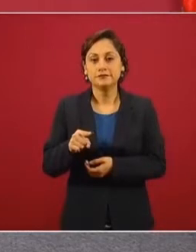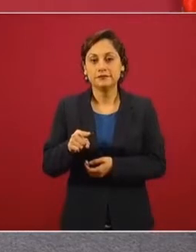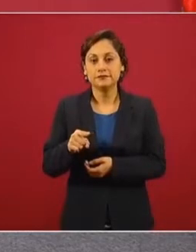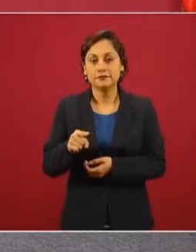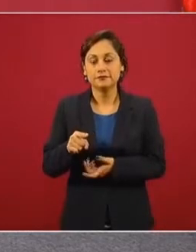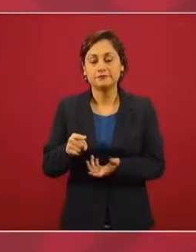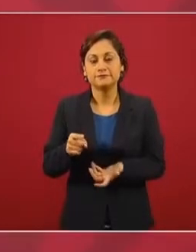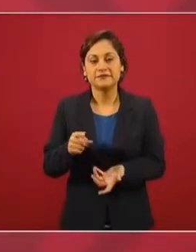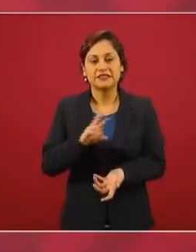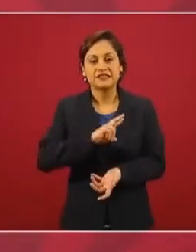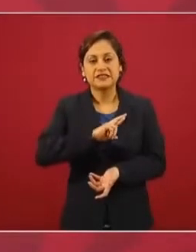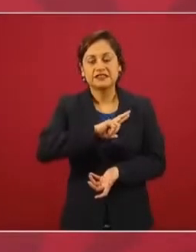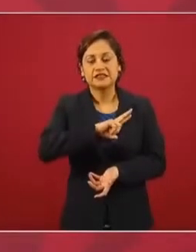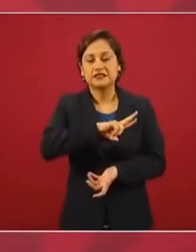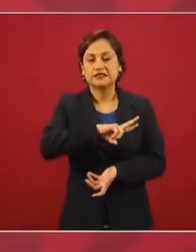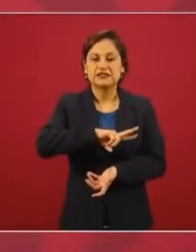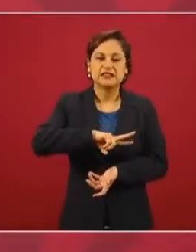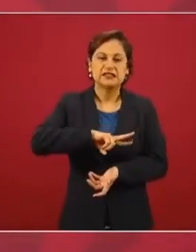rencor.